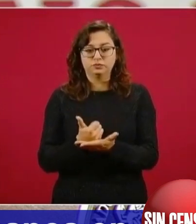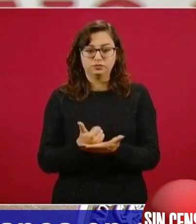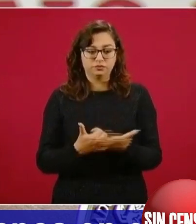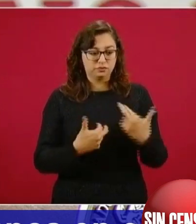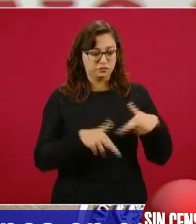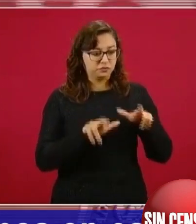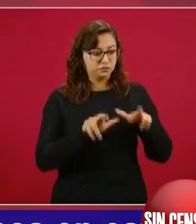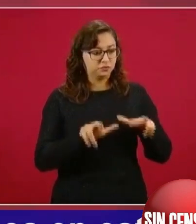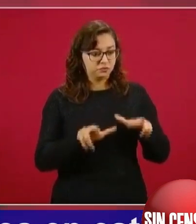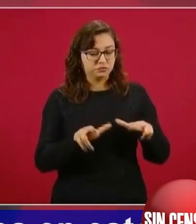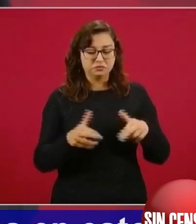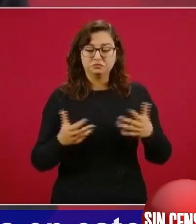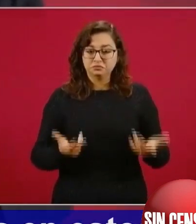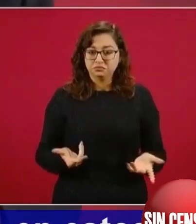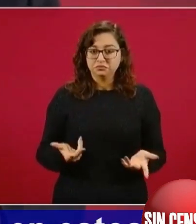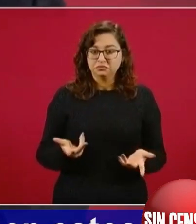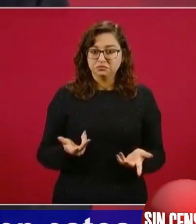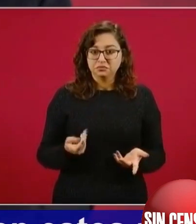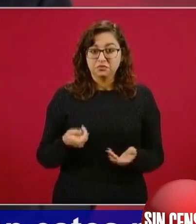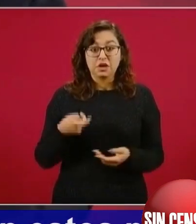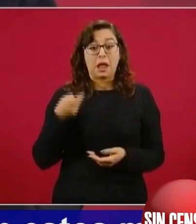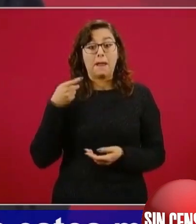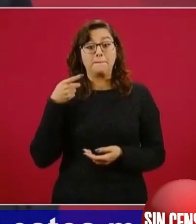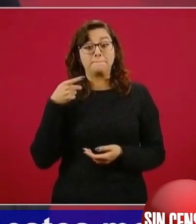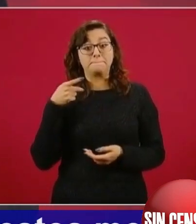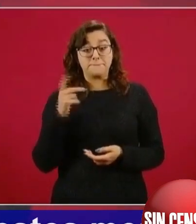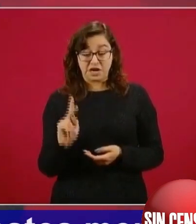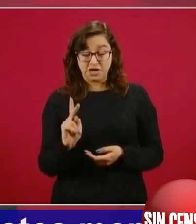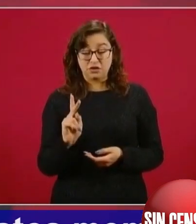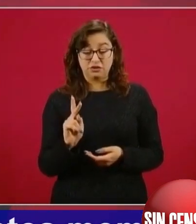Pero en nuestro país no necesariamente